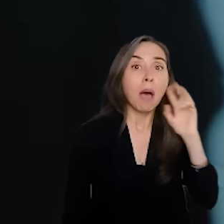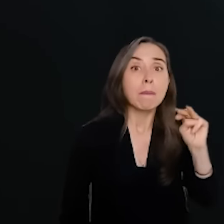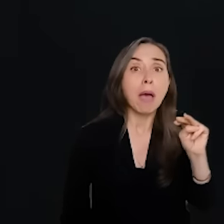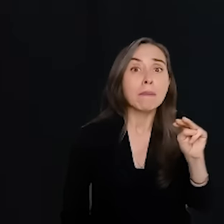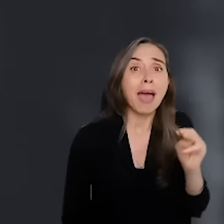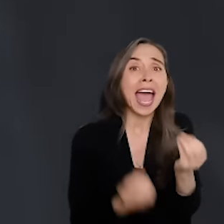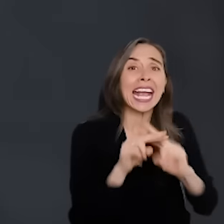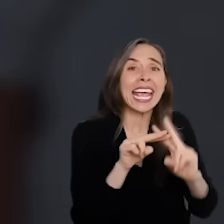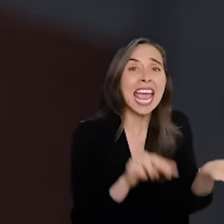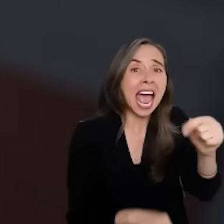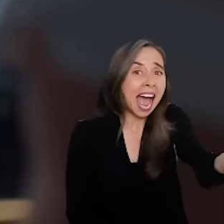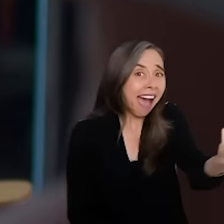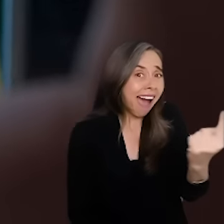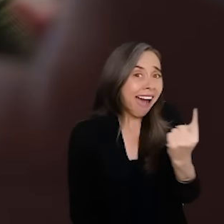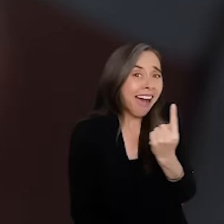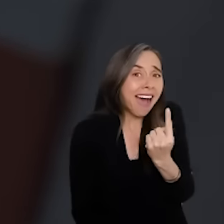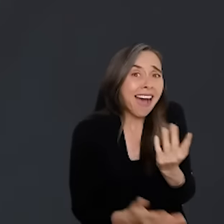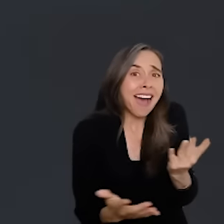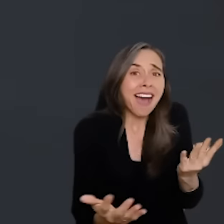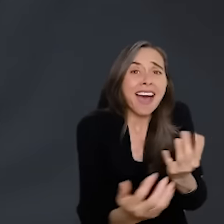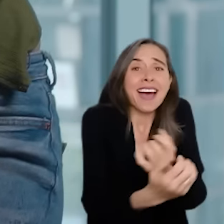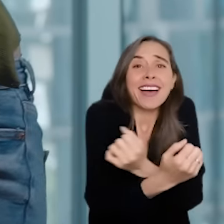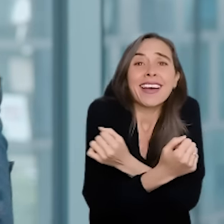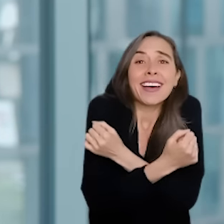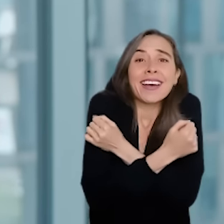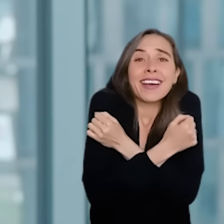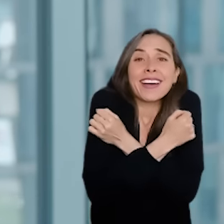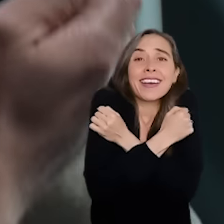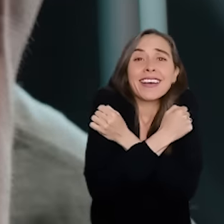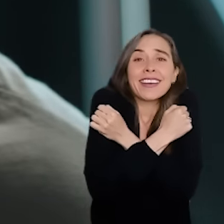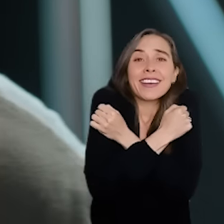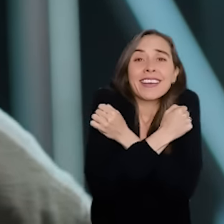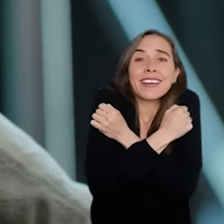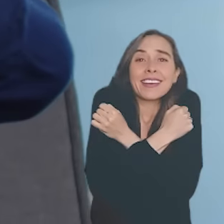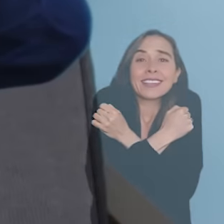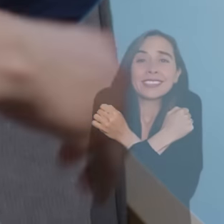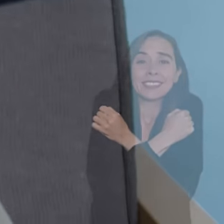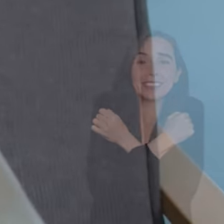¿Qué estoy haciendo?